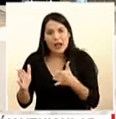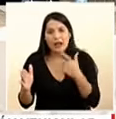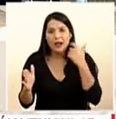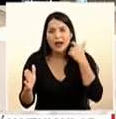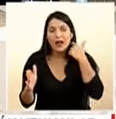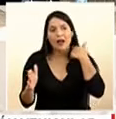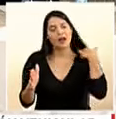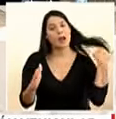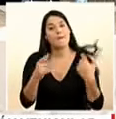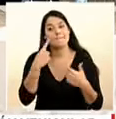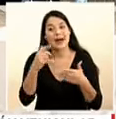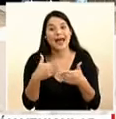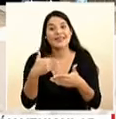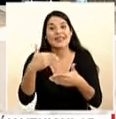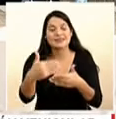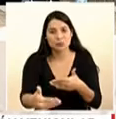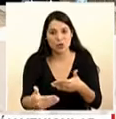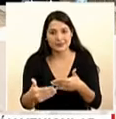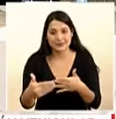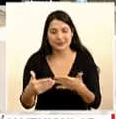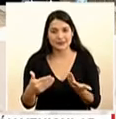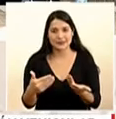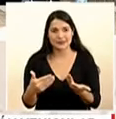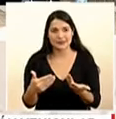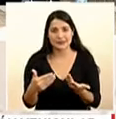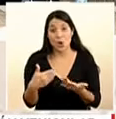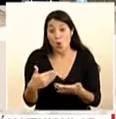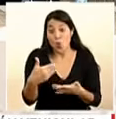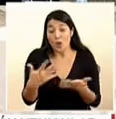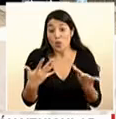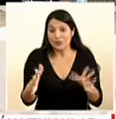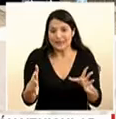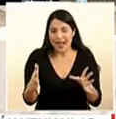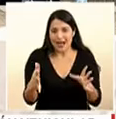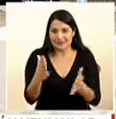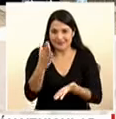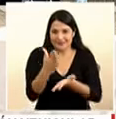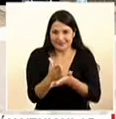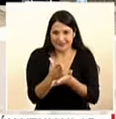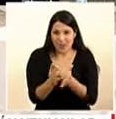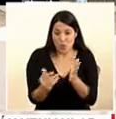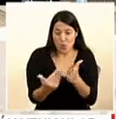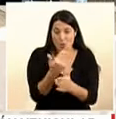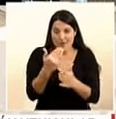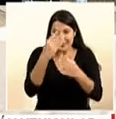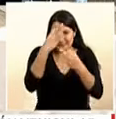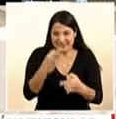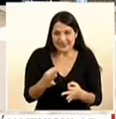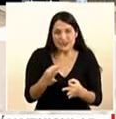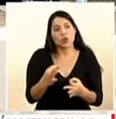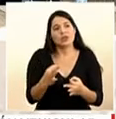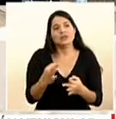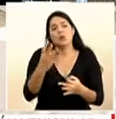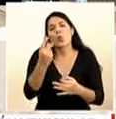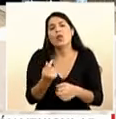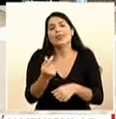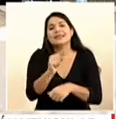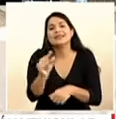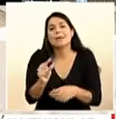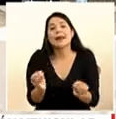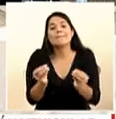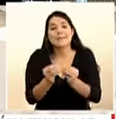levanten las restricciones para poder seguir conteniendo el virus sin restricciones cuántas pruebas por semana se necesitan para poder hacer eso